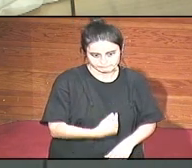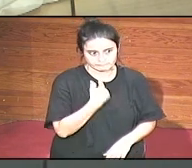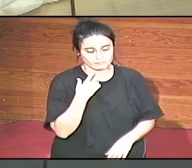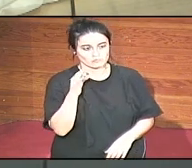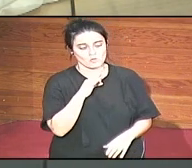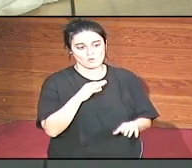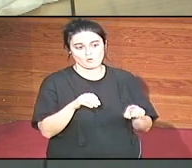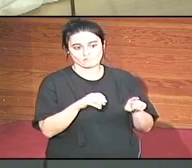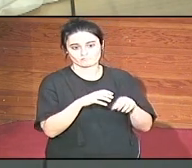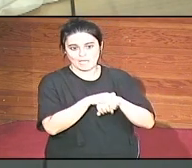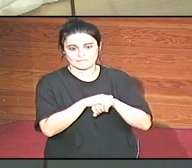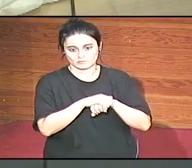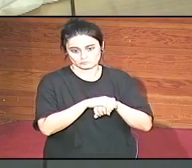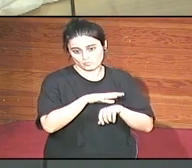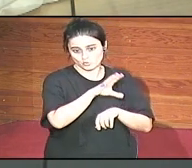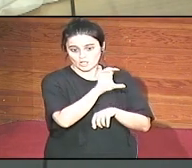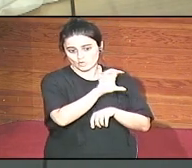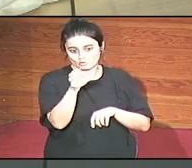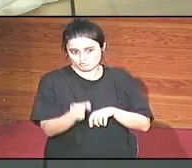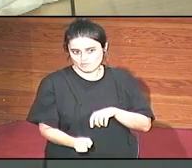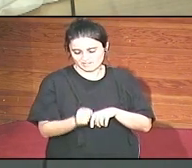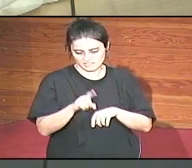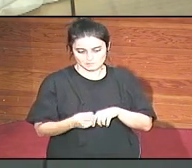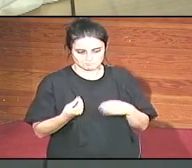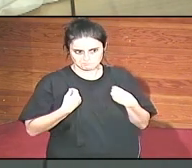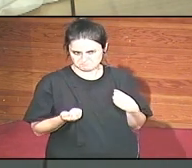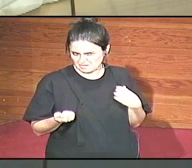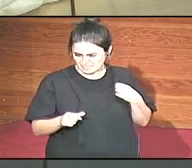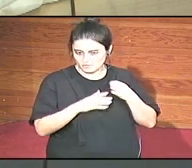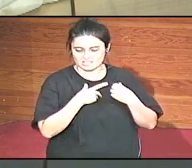manera similar lo que marcan muchas veces es el bolsillo pero